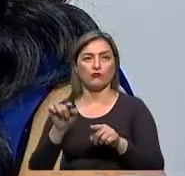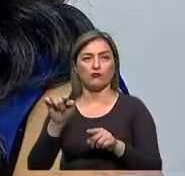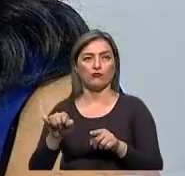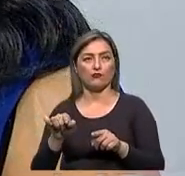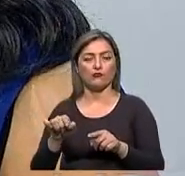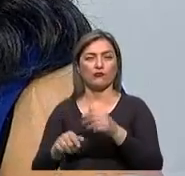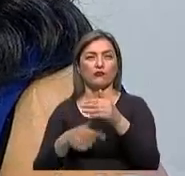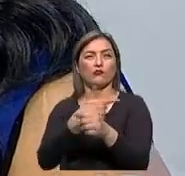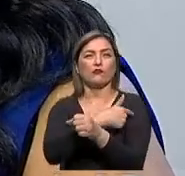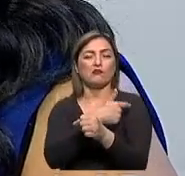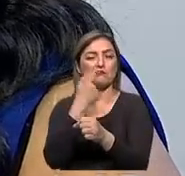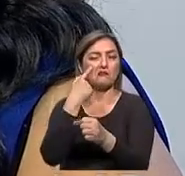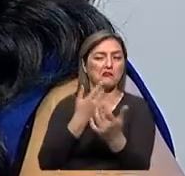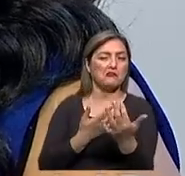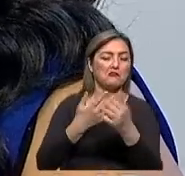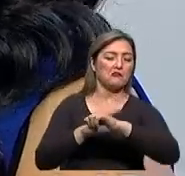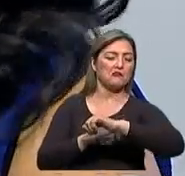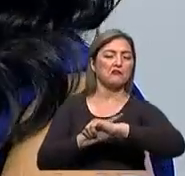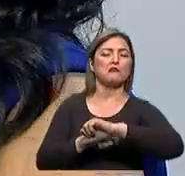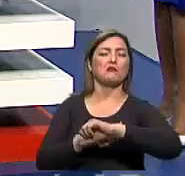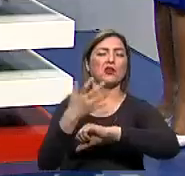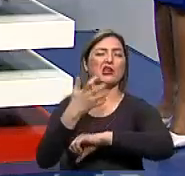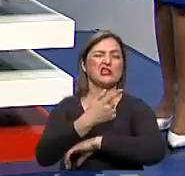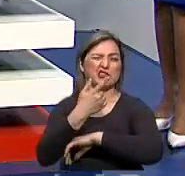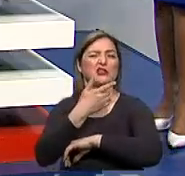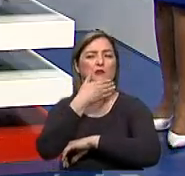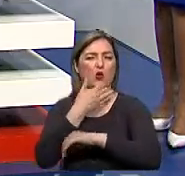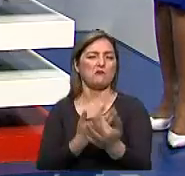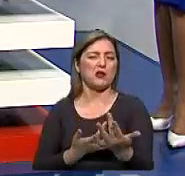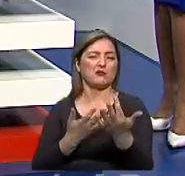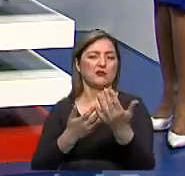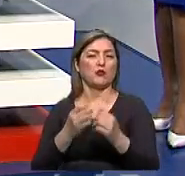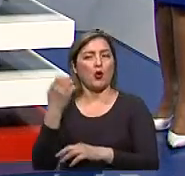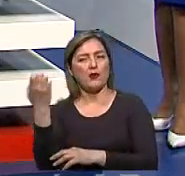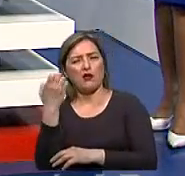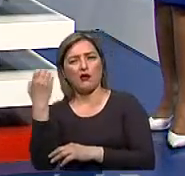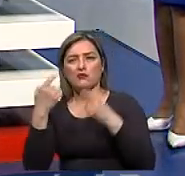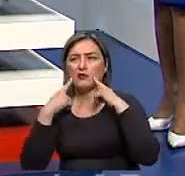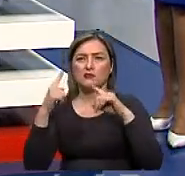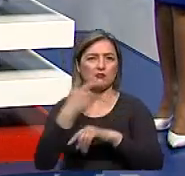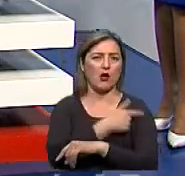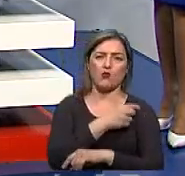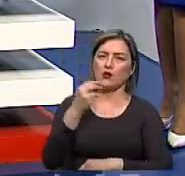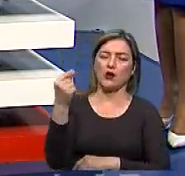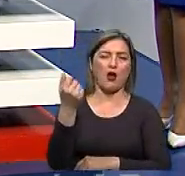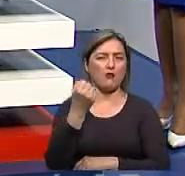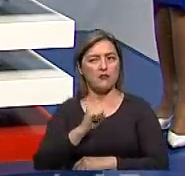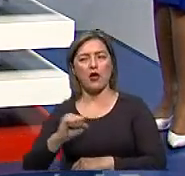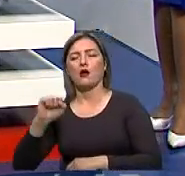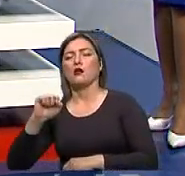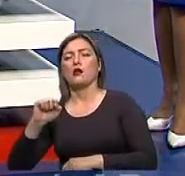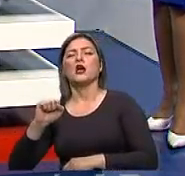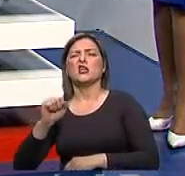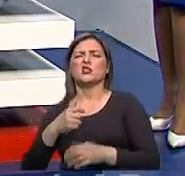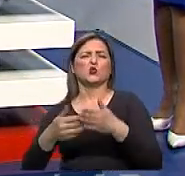de cada vacuna, esperar un intervalo de alrededor de 15 días. Pero en caso de que sea emergente, de que deban salir del país